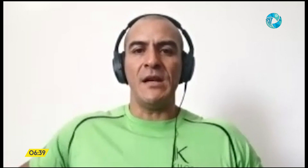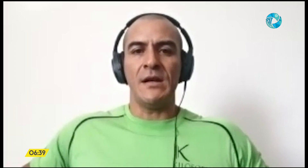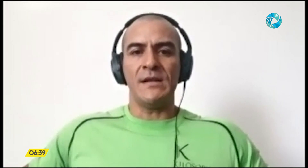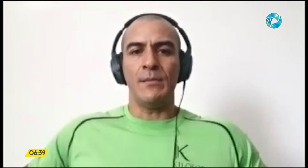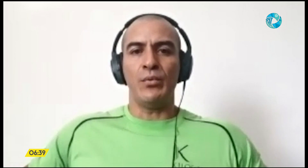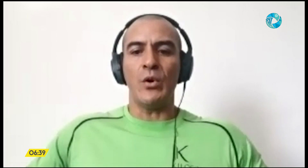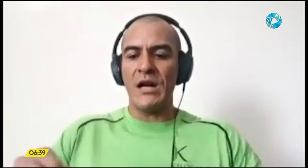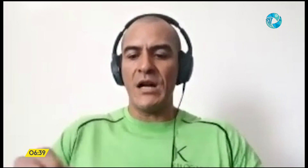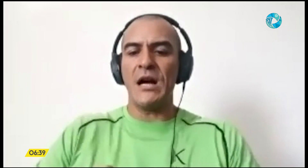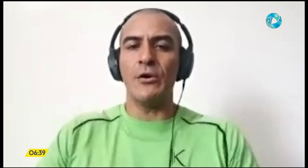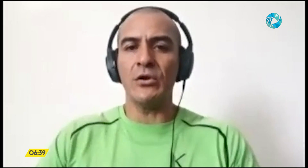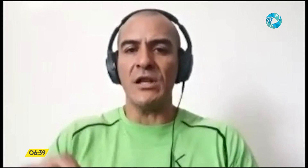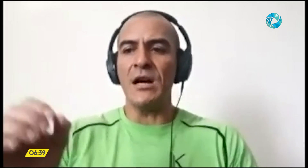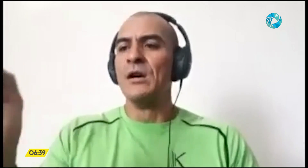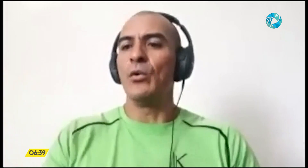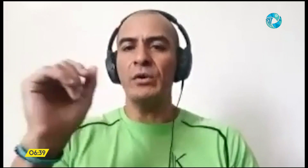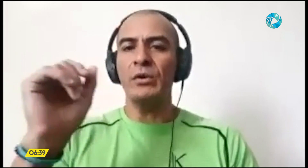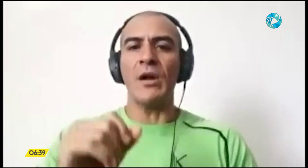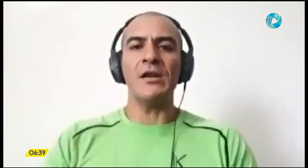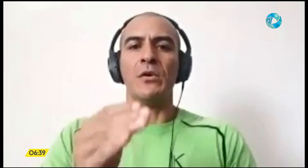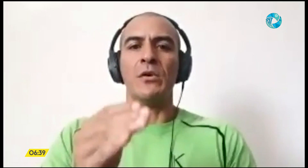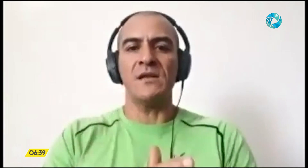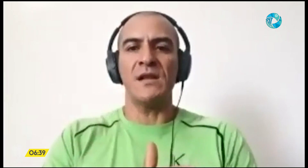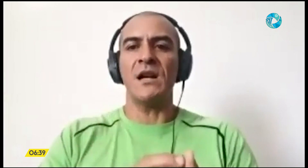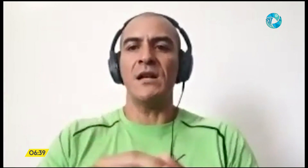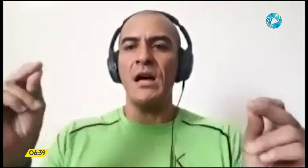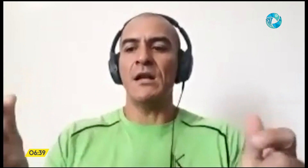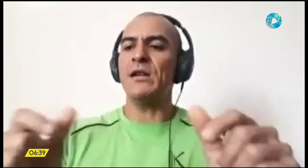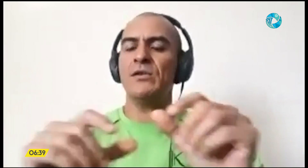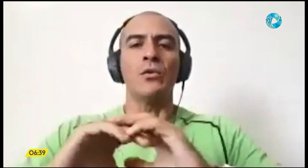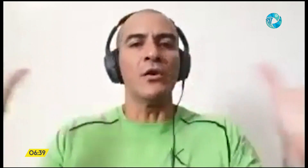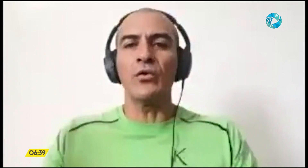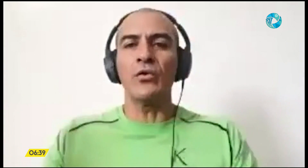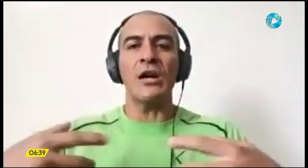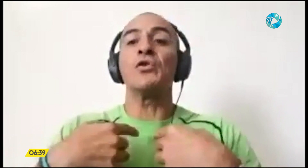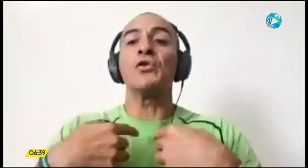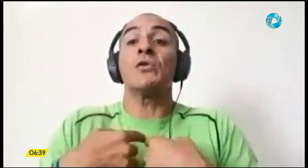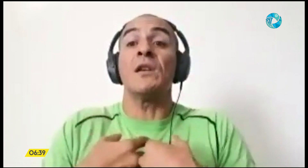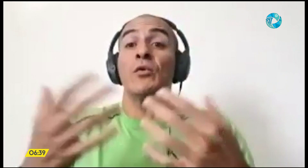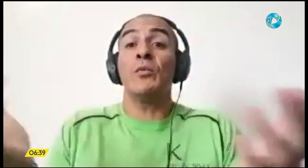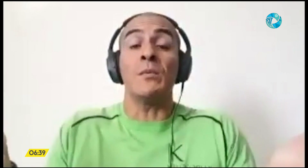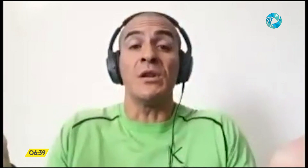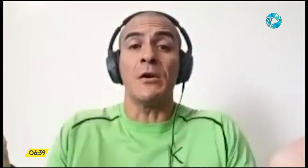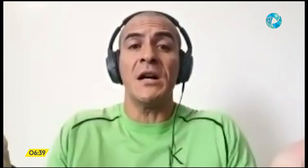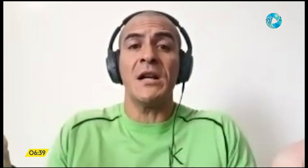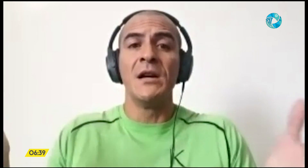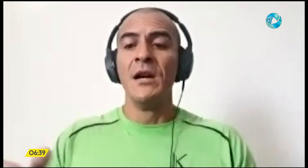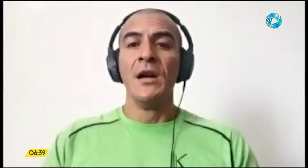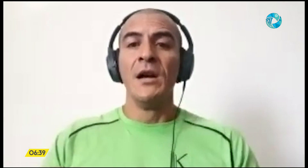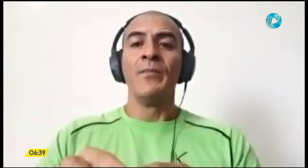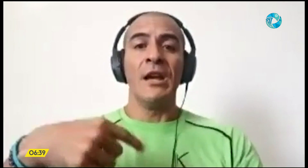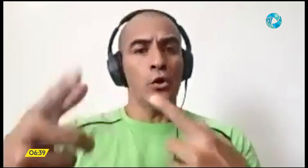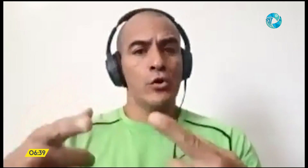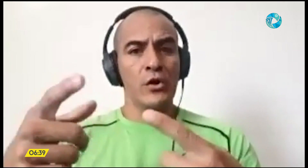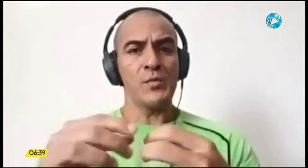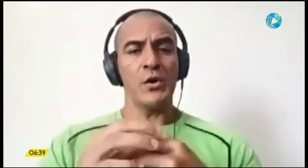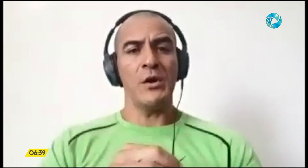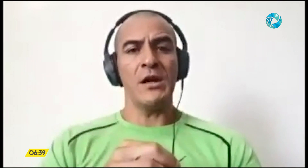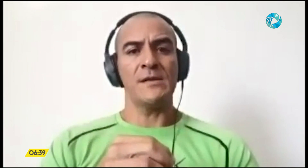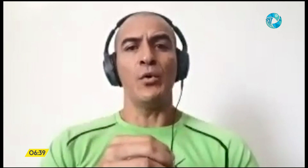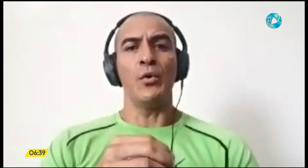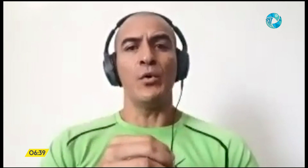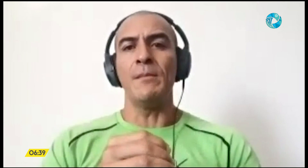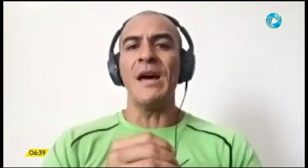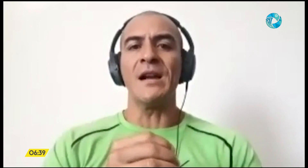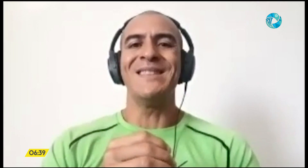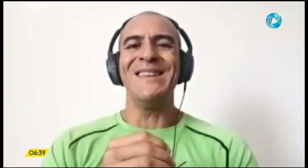mide en este punto acá, anota, use una báscula que esté calibrada y listo. Con eso ya nosotros tenemos para poder trabajar. Y lo otro que nos prohíben es